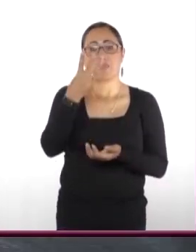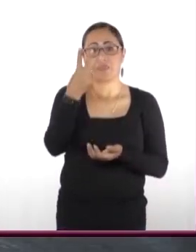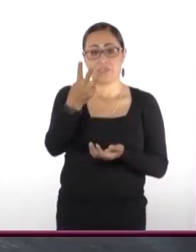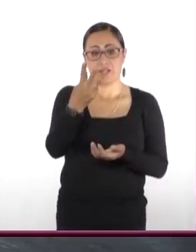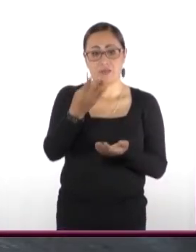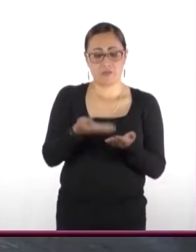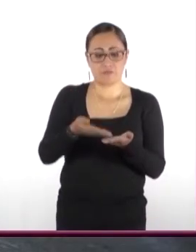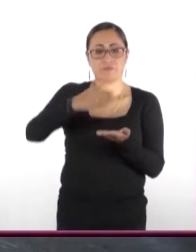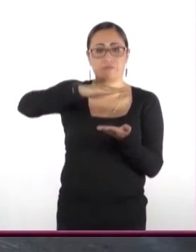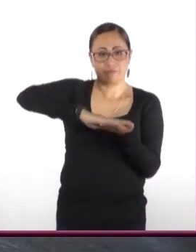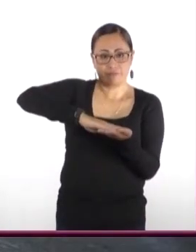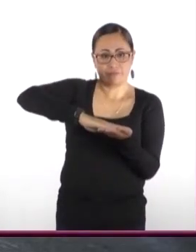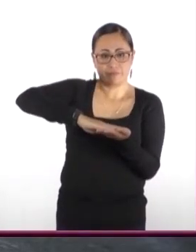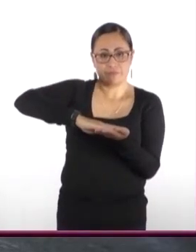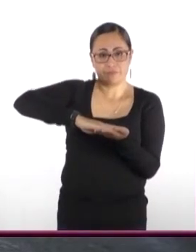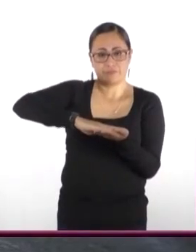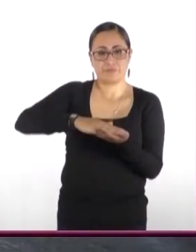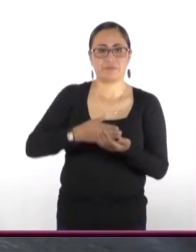3.